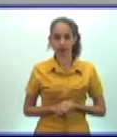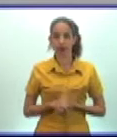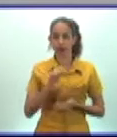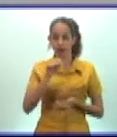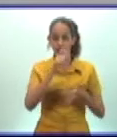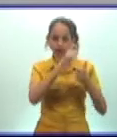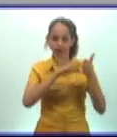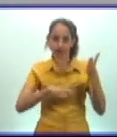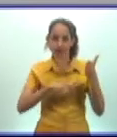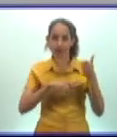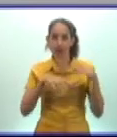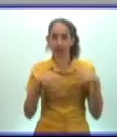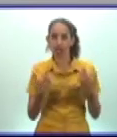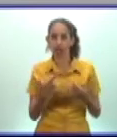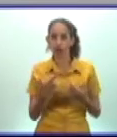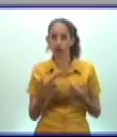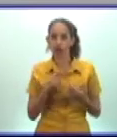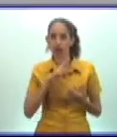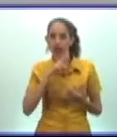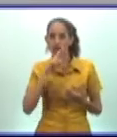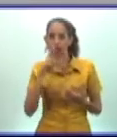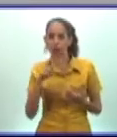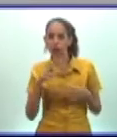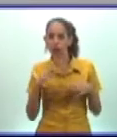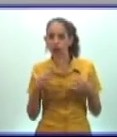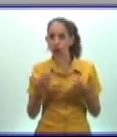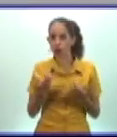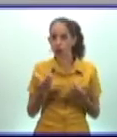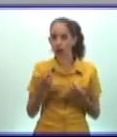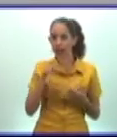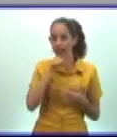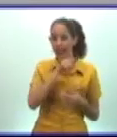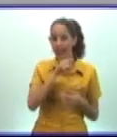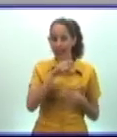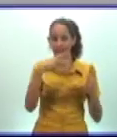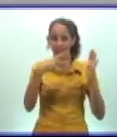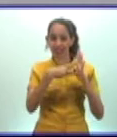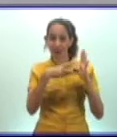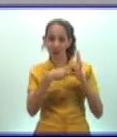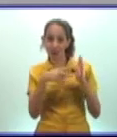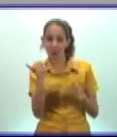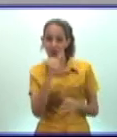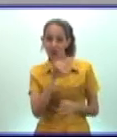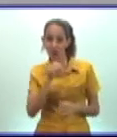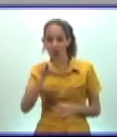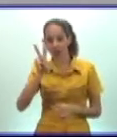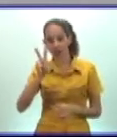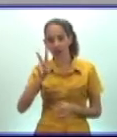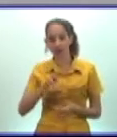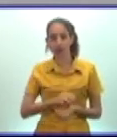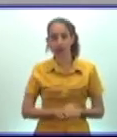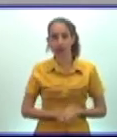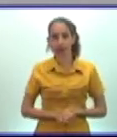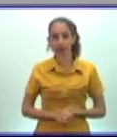simplificamos y obtenemos que ese cociente es igual a 2.